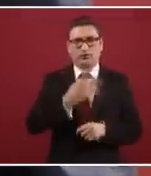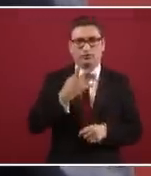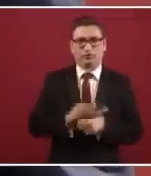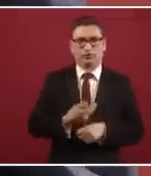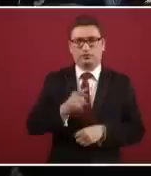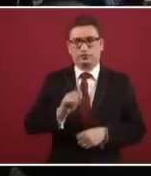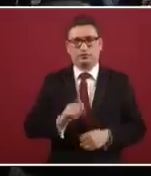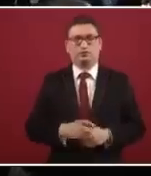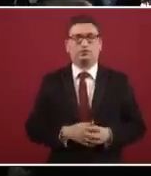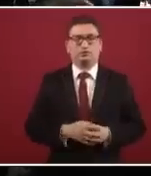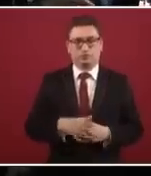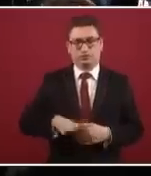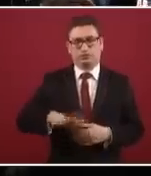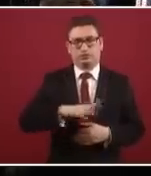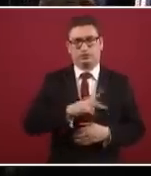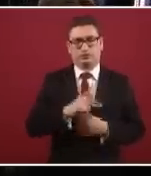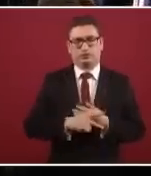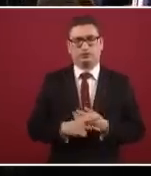del país,